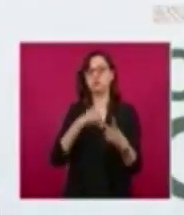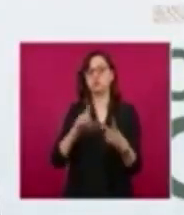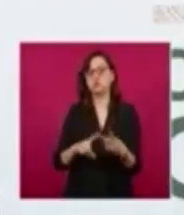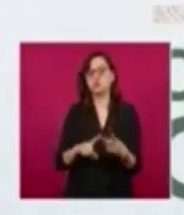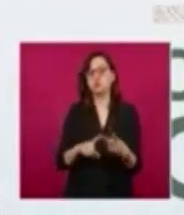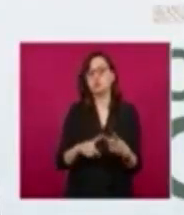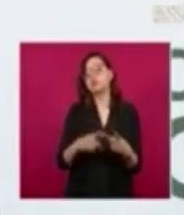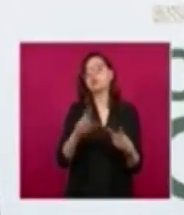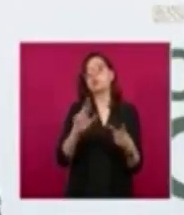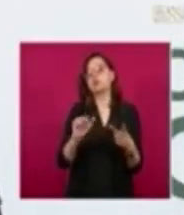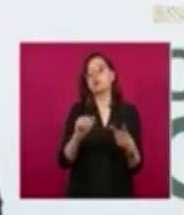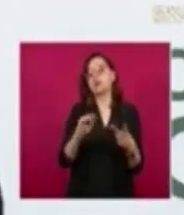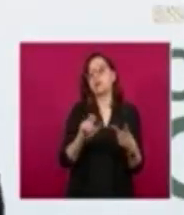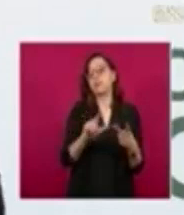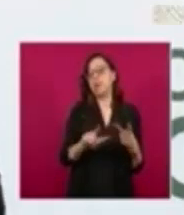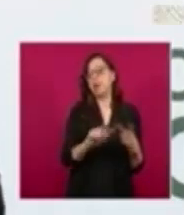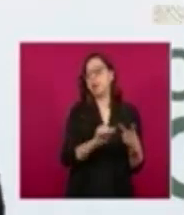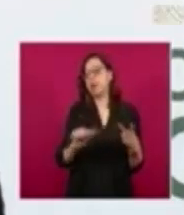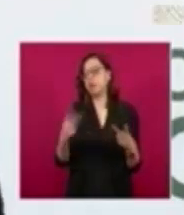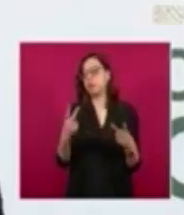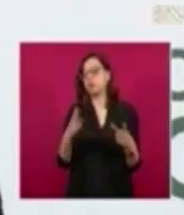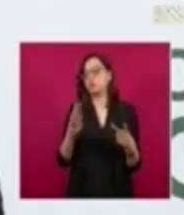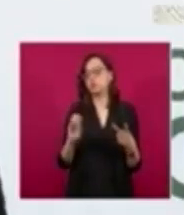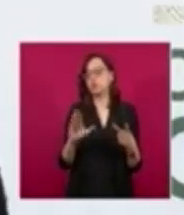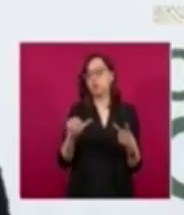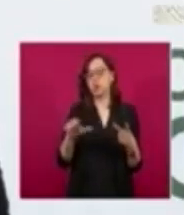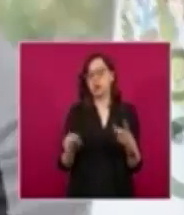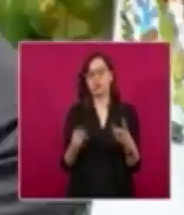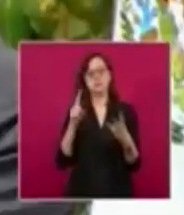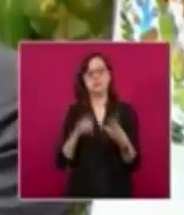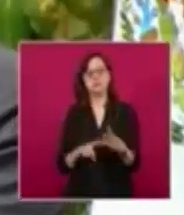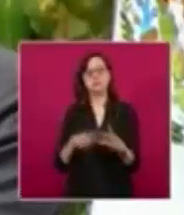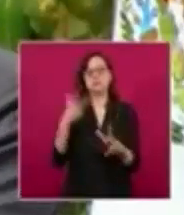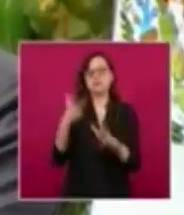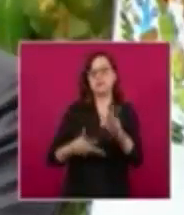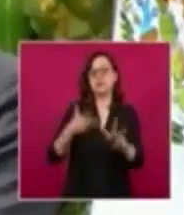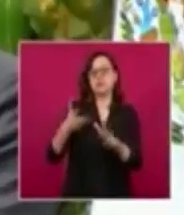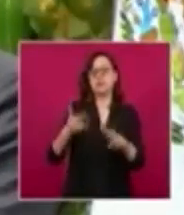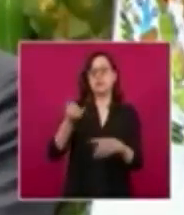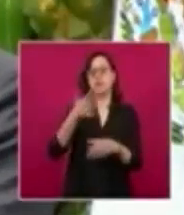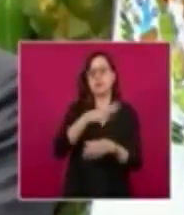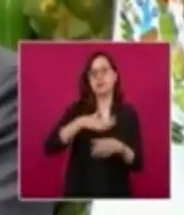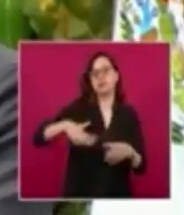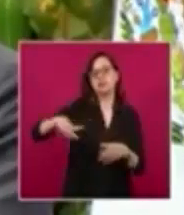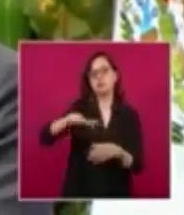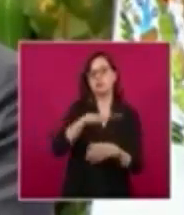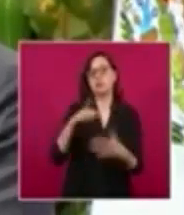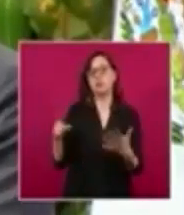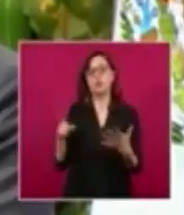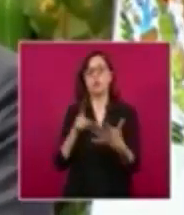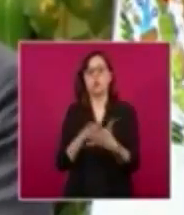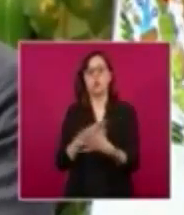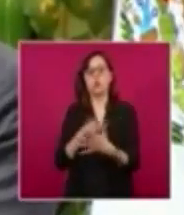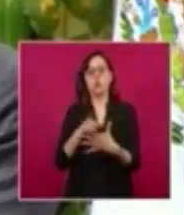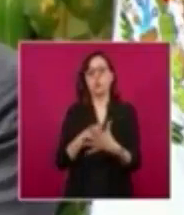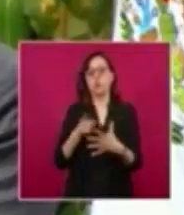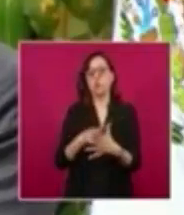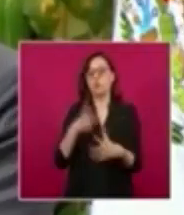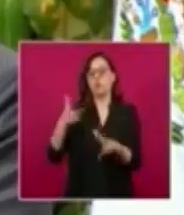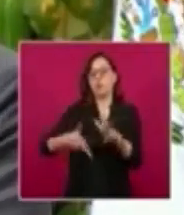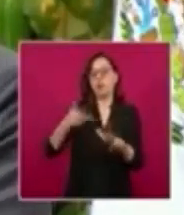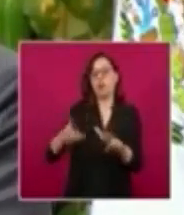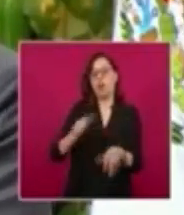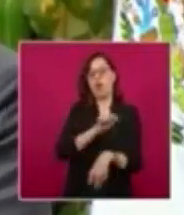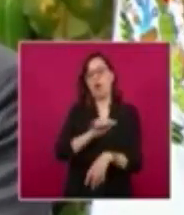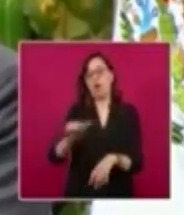la minera, no me parece una visión de Estado. Si él piensa que se amerita nuestro